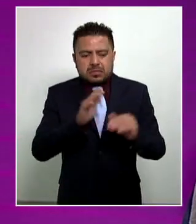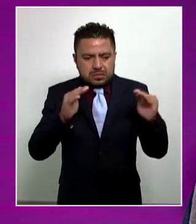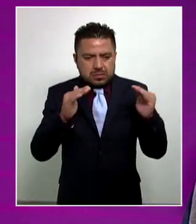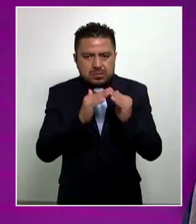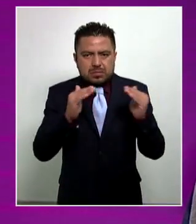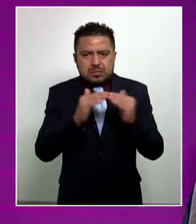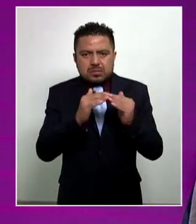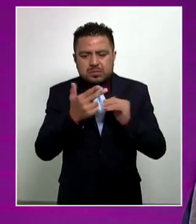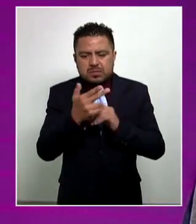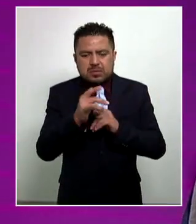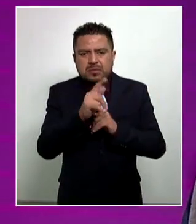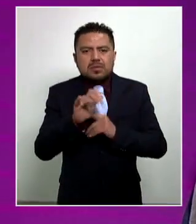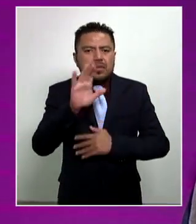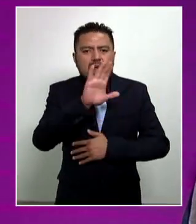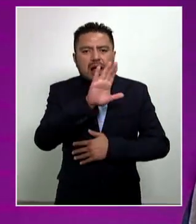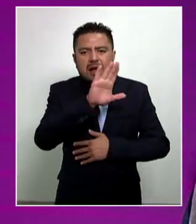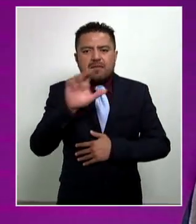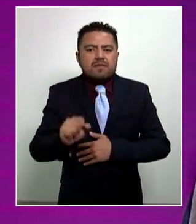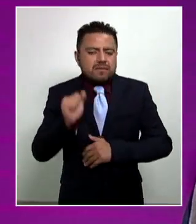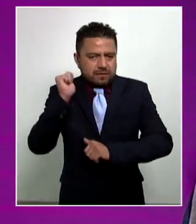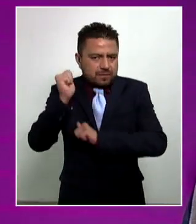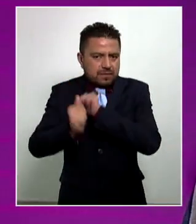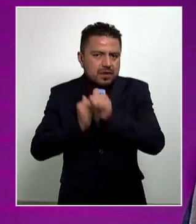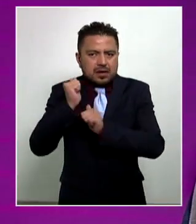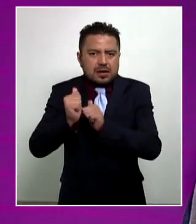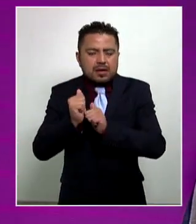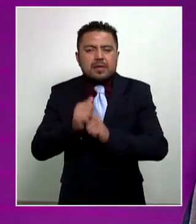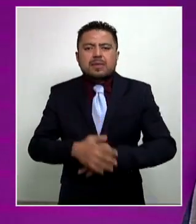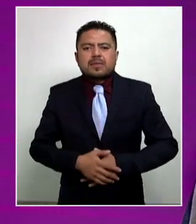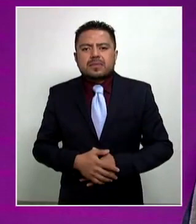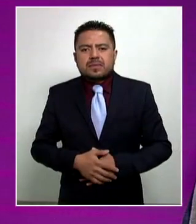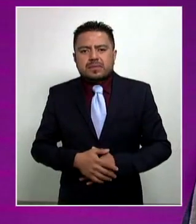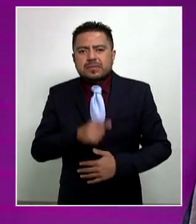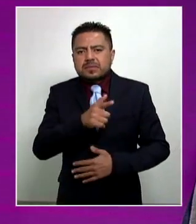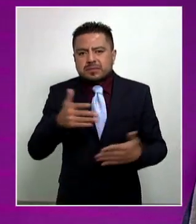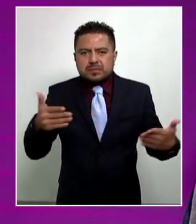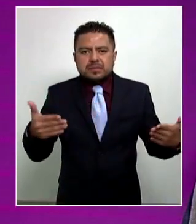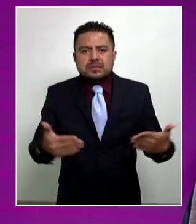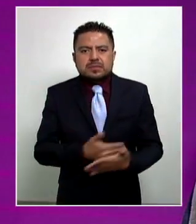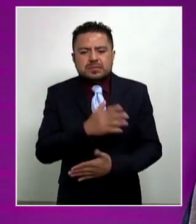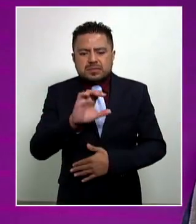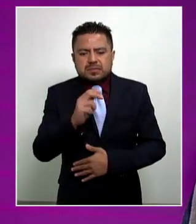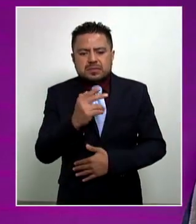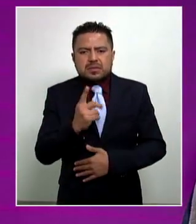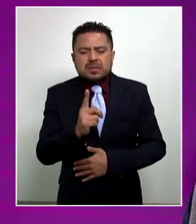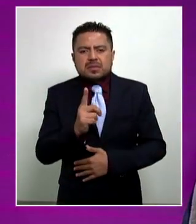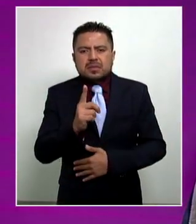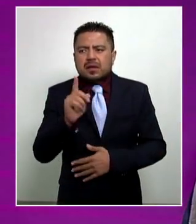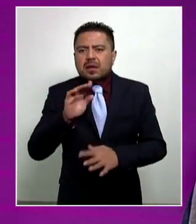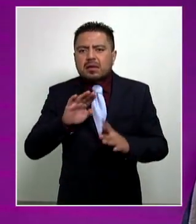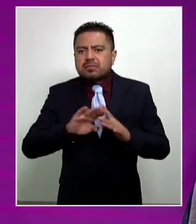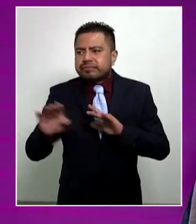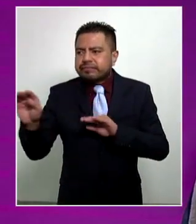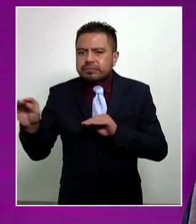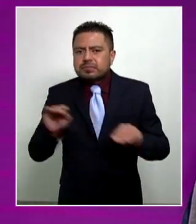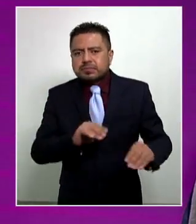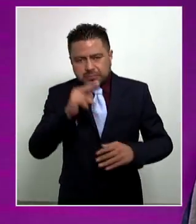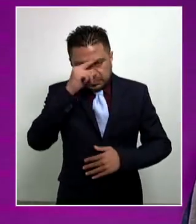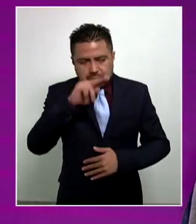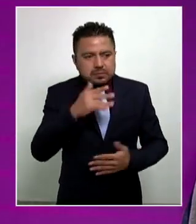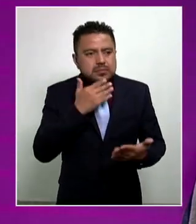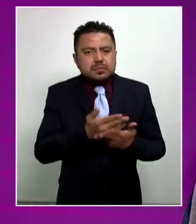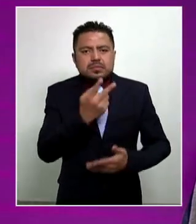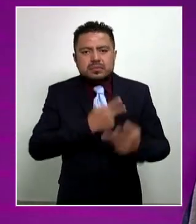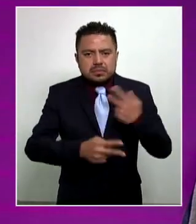Casa Hankili África. Sí. Y bueno, es nacido en Chad y emigrado a México. Así que bienvenido y